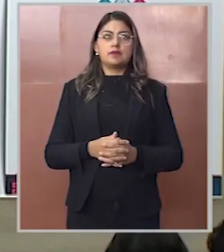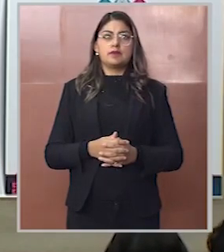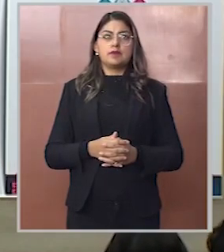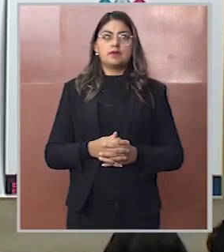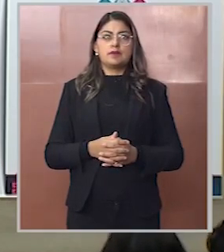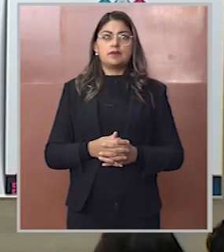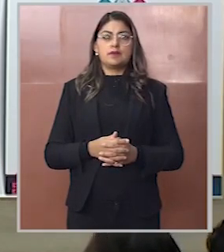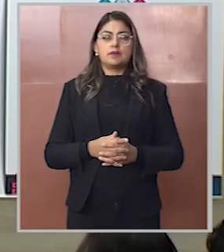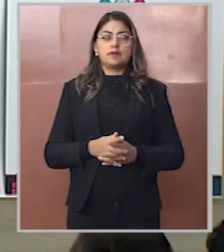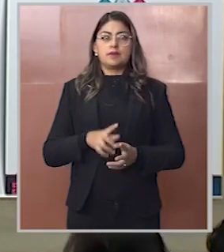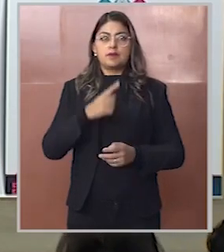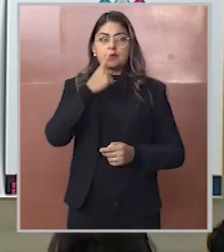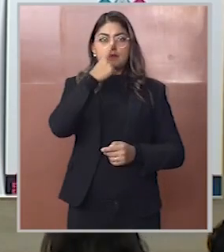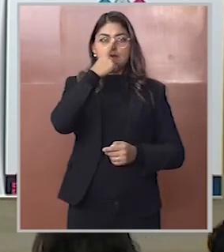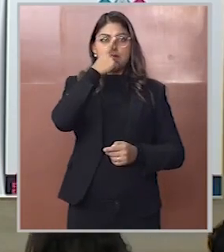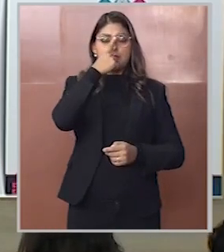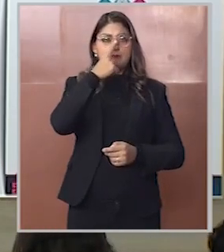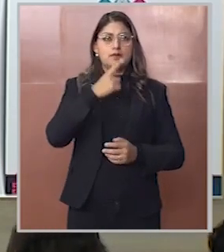Federación